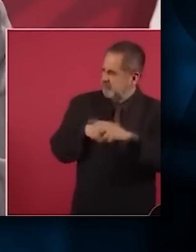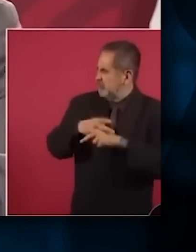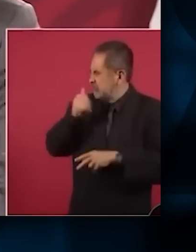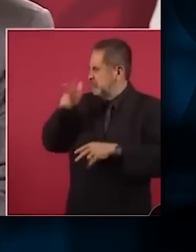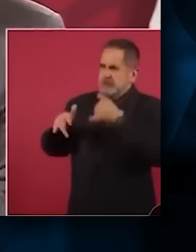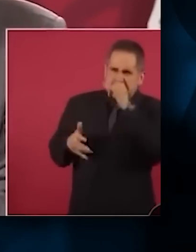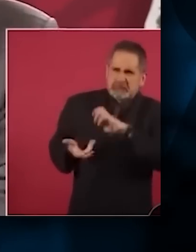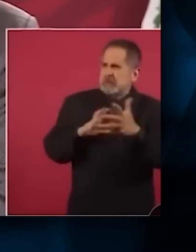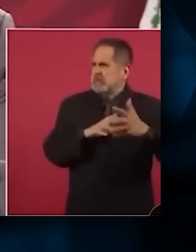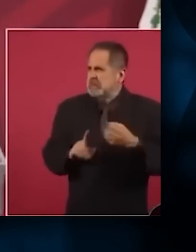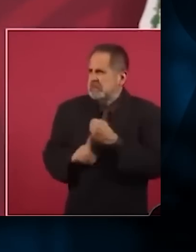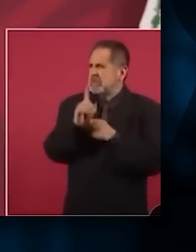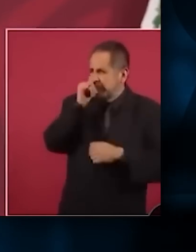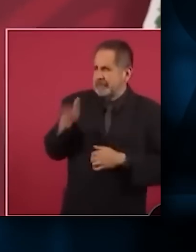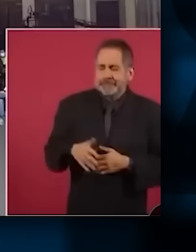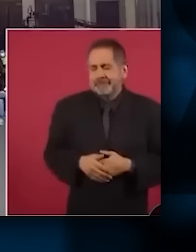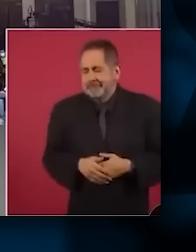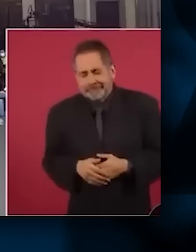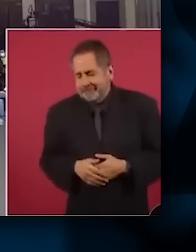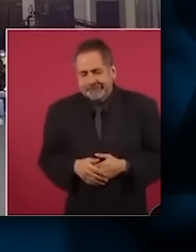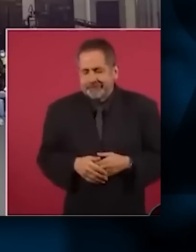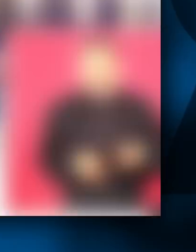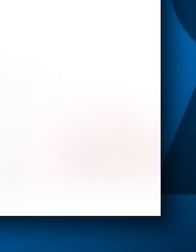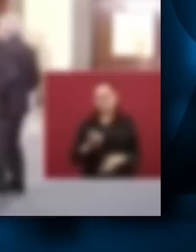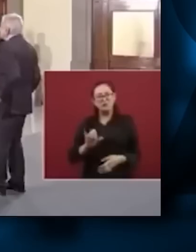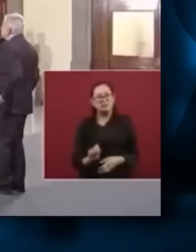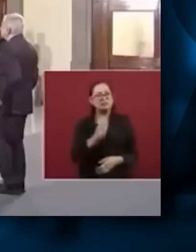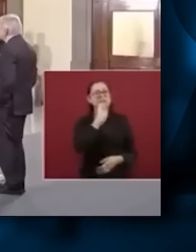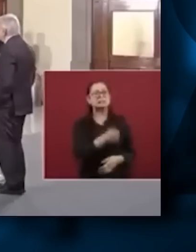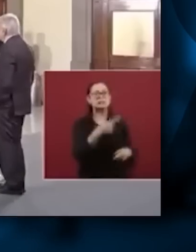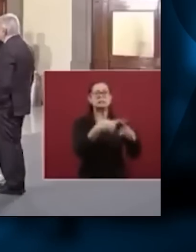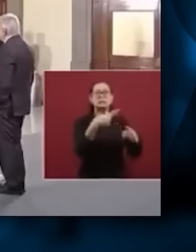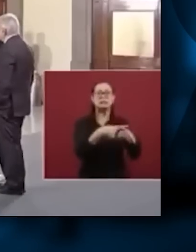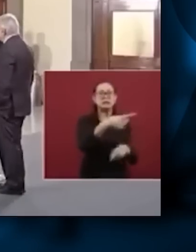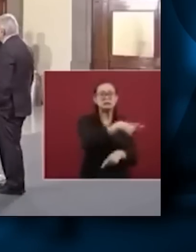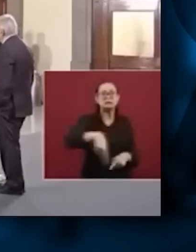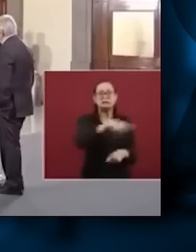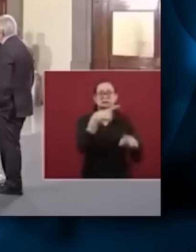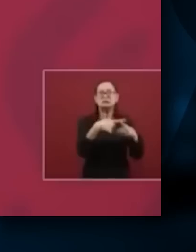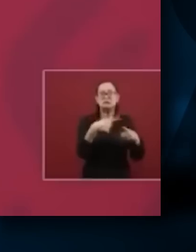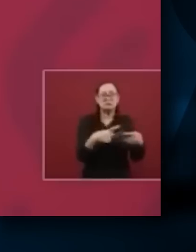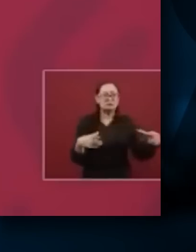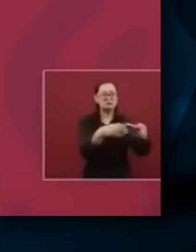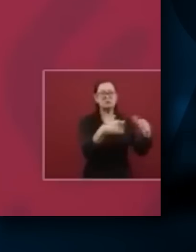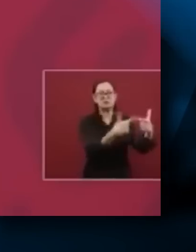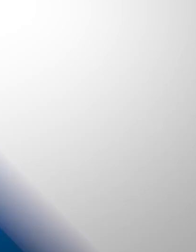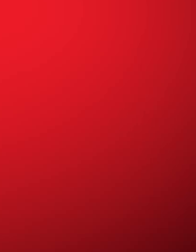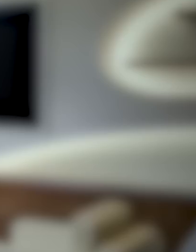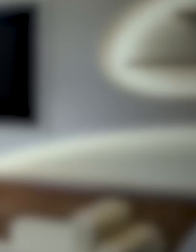porque no es este la protesta pues son fantoches este